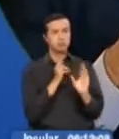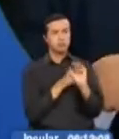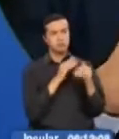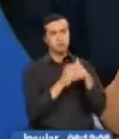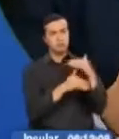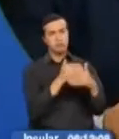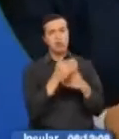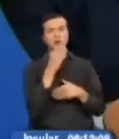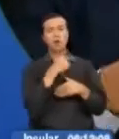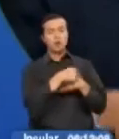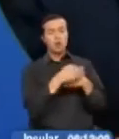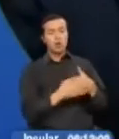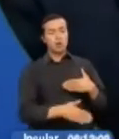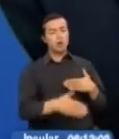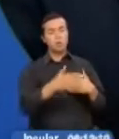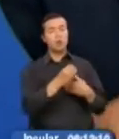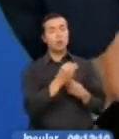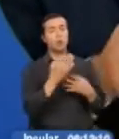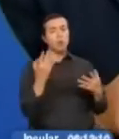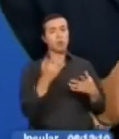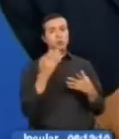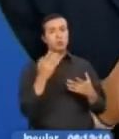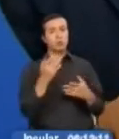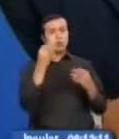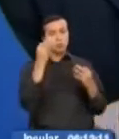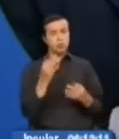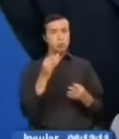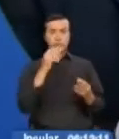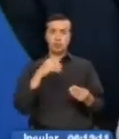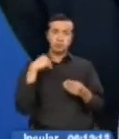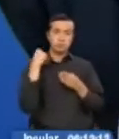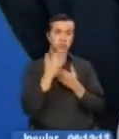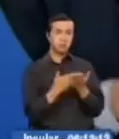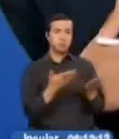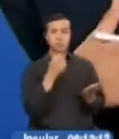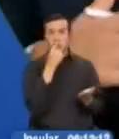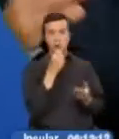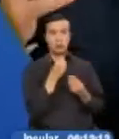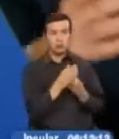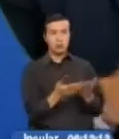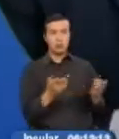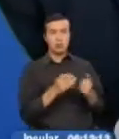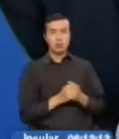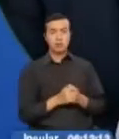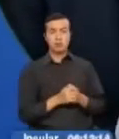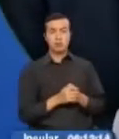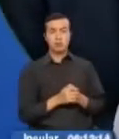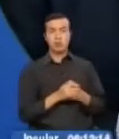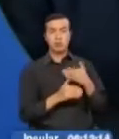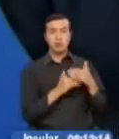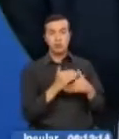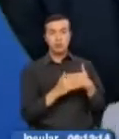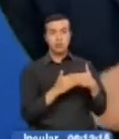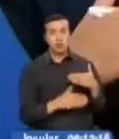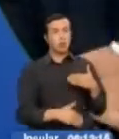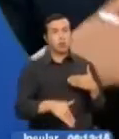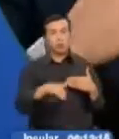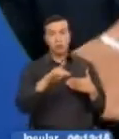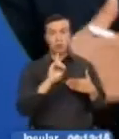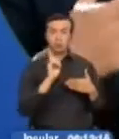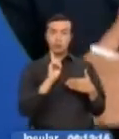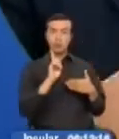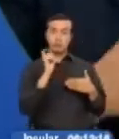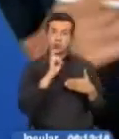proceso de cuánto tiempo disponen además para distribuir de manera exclusiva los productos porque esto no es tampoco un proceso de larga data habrá